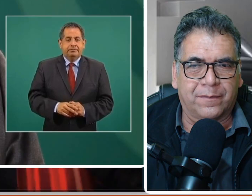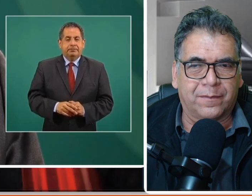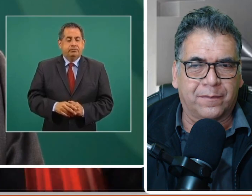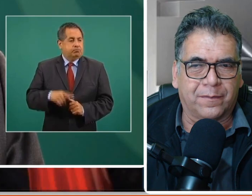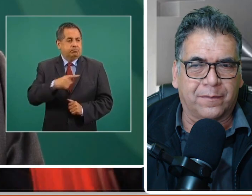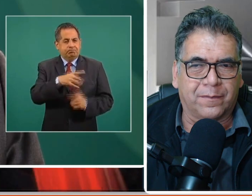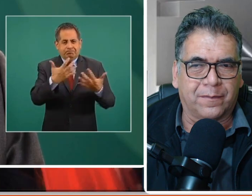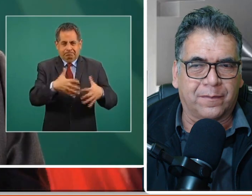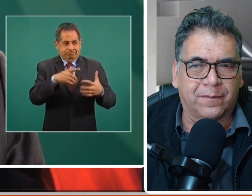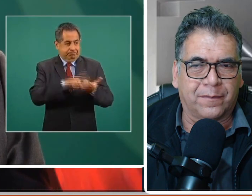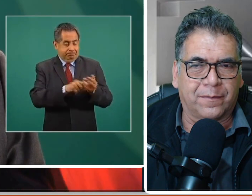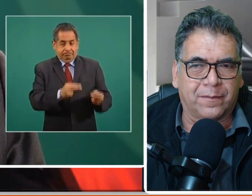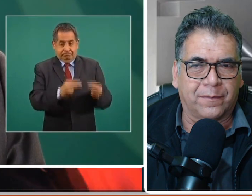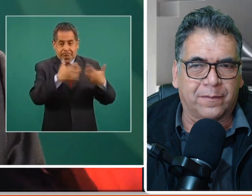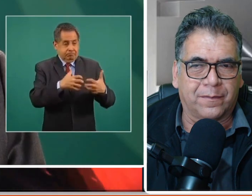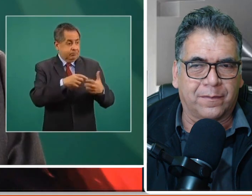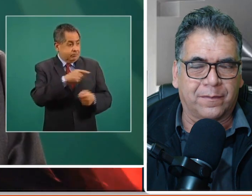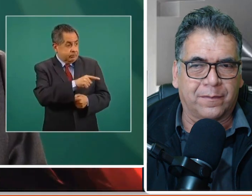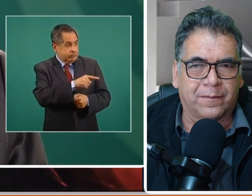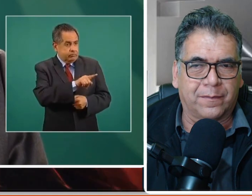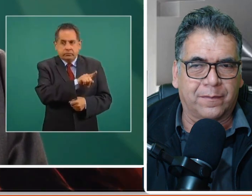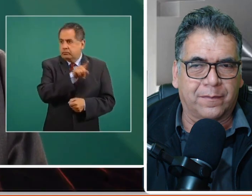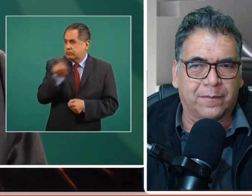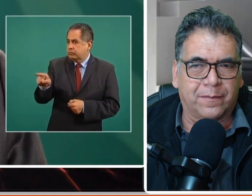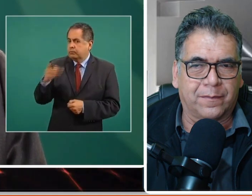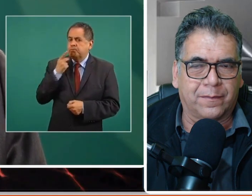empresas muy vinculadas a políticos,